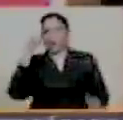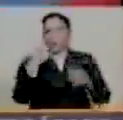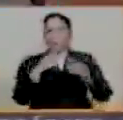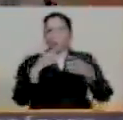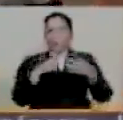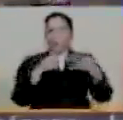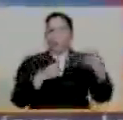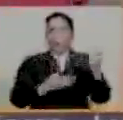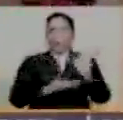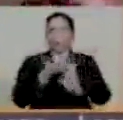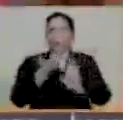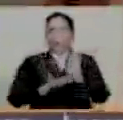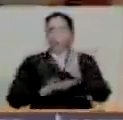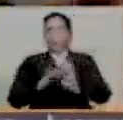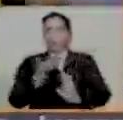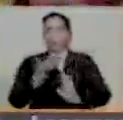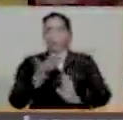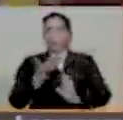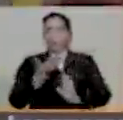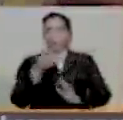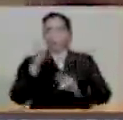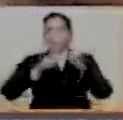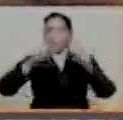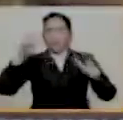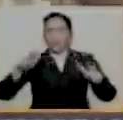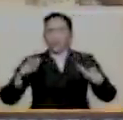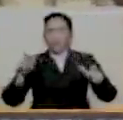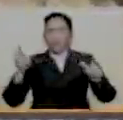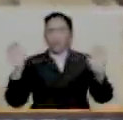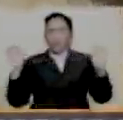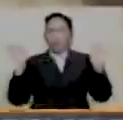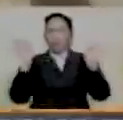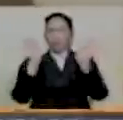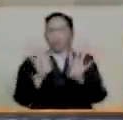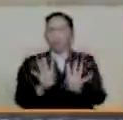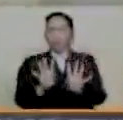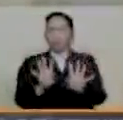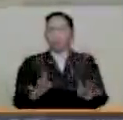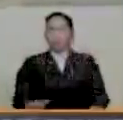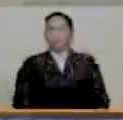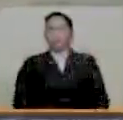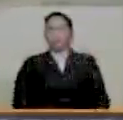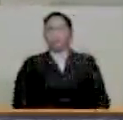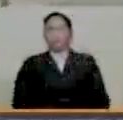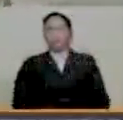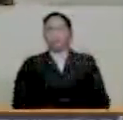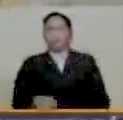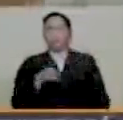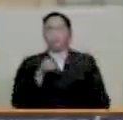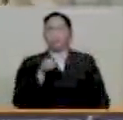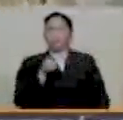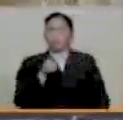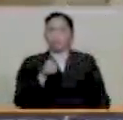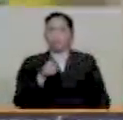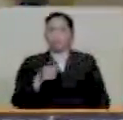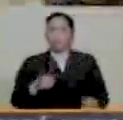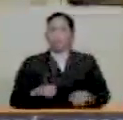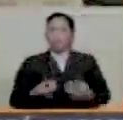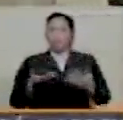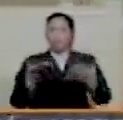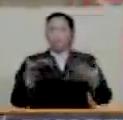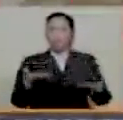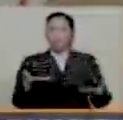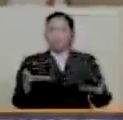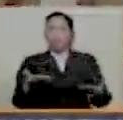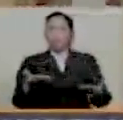importantes autoridades que asisten a este evento. Parte de la entrega de reconocimientos